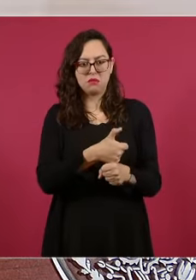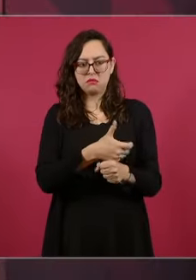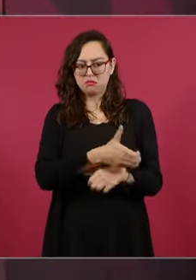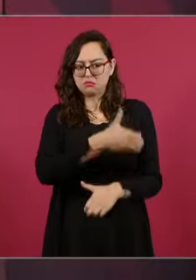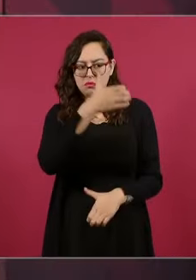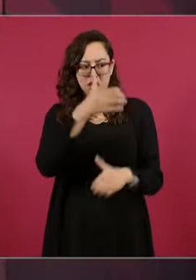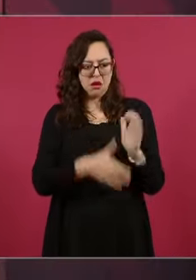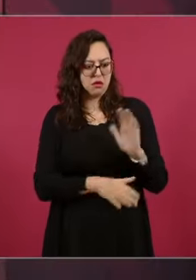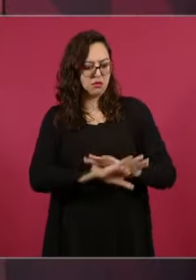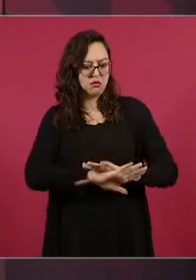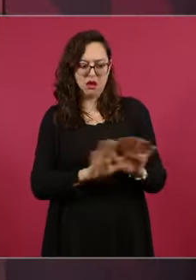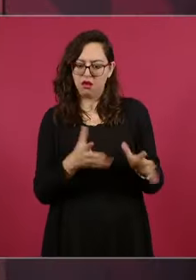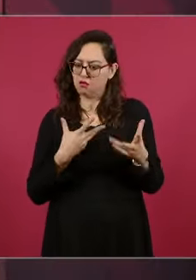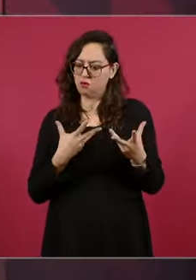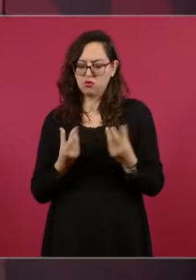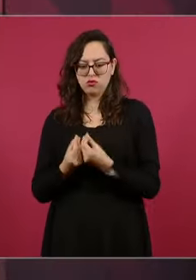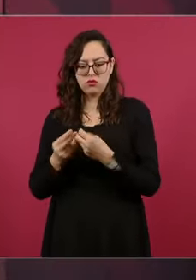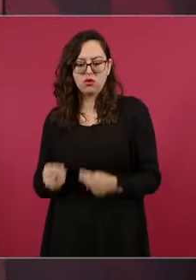les ayudara,